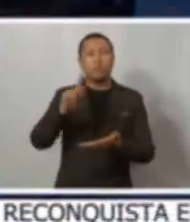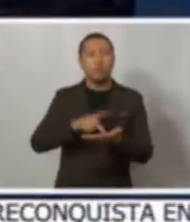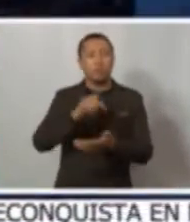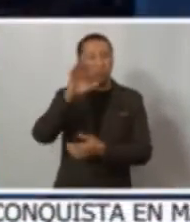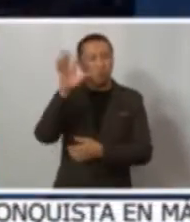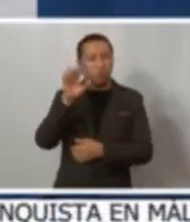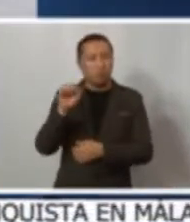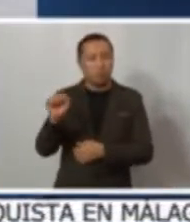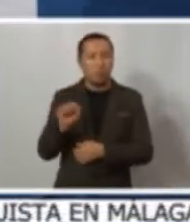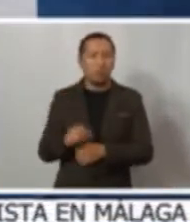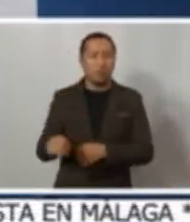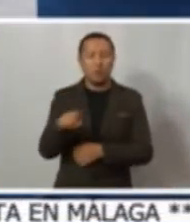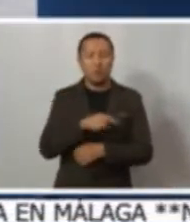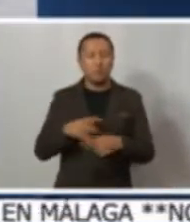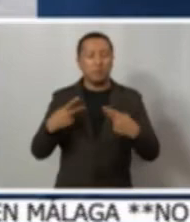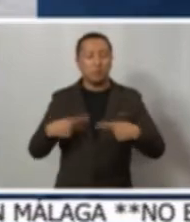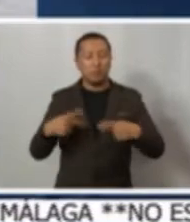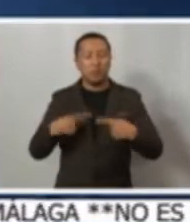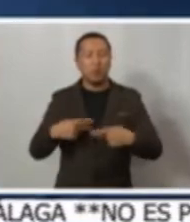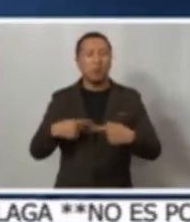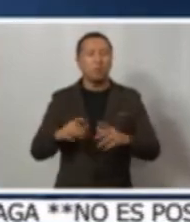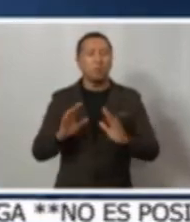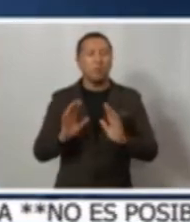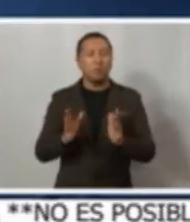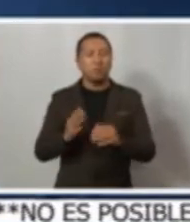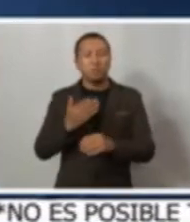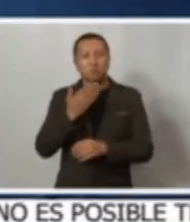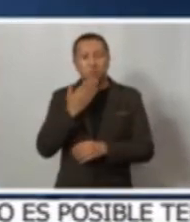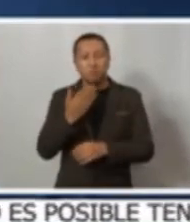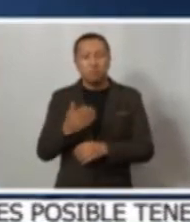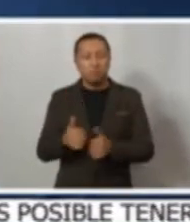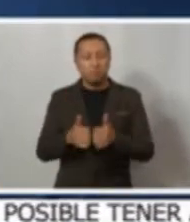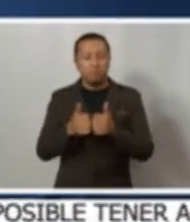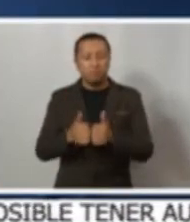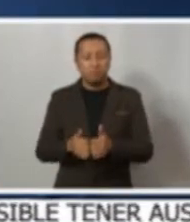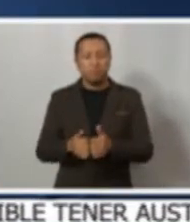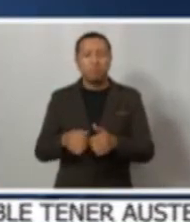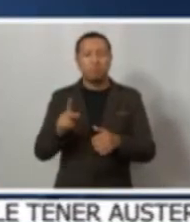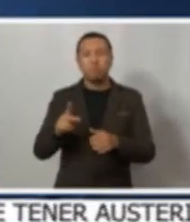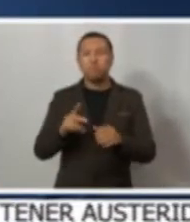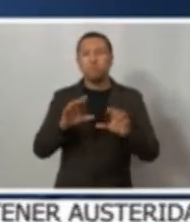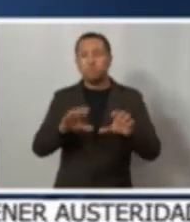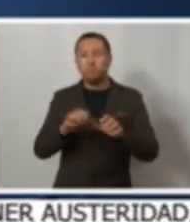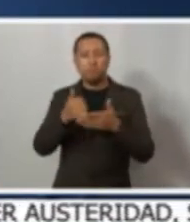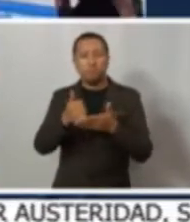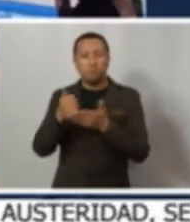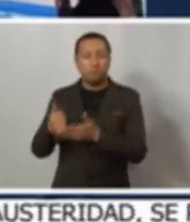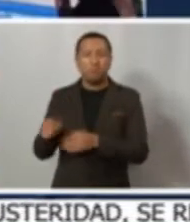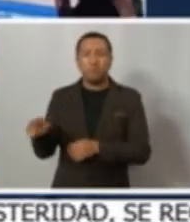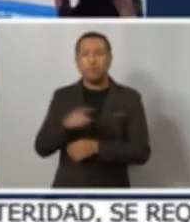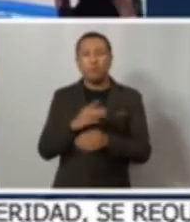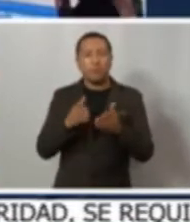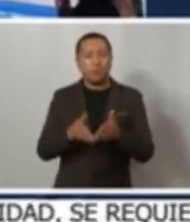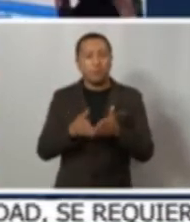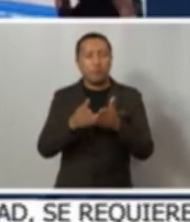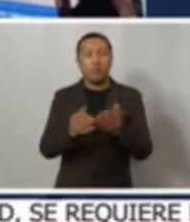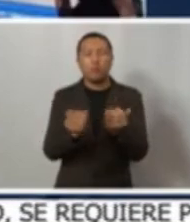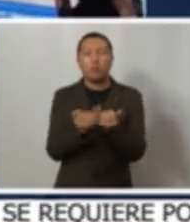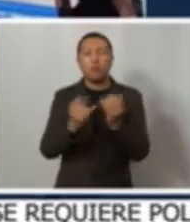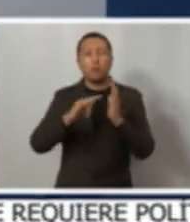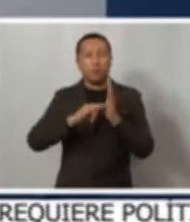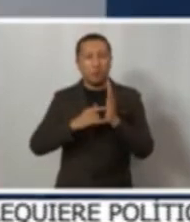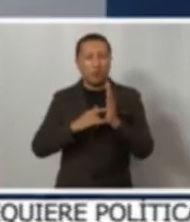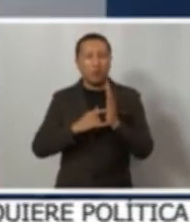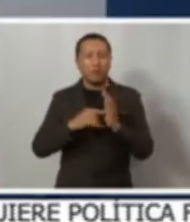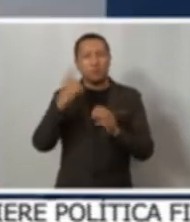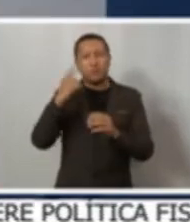huracán Delta como una acción inmediata. Resguardó 300 embarcaciones de pescadores y turisteros. Restringió el horario para el cierre de